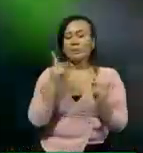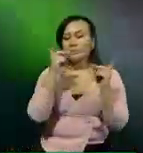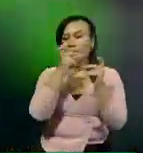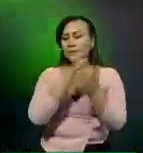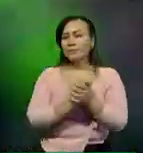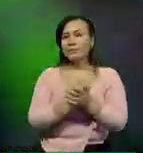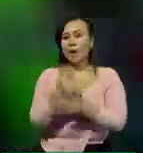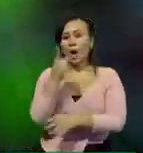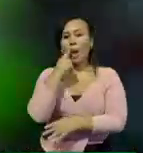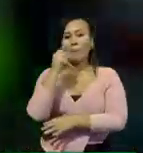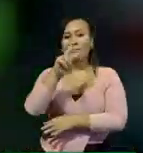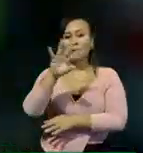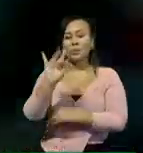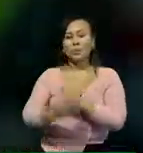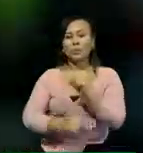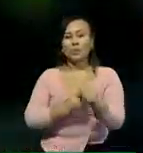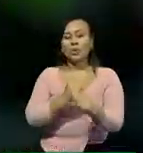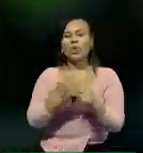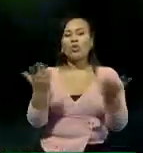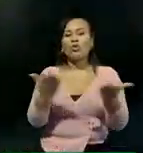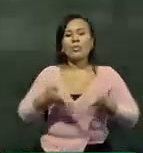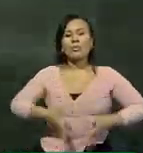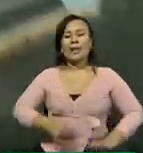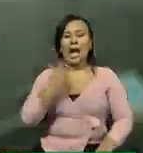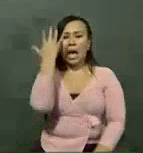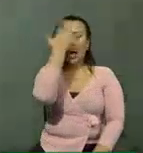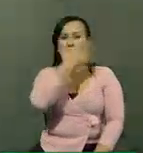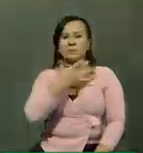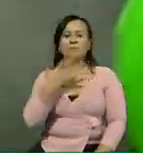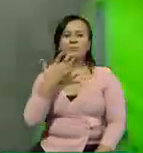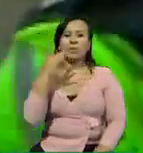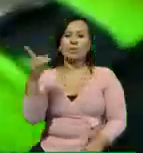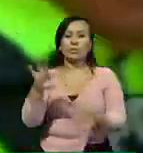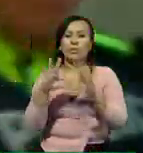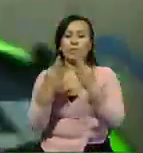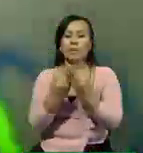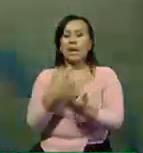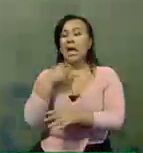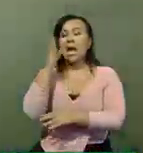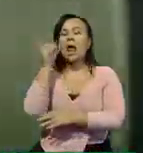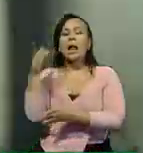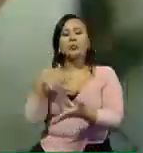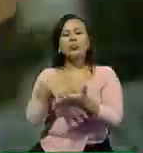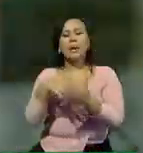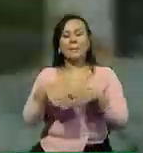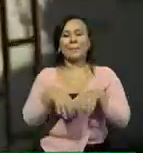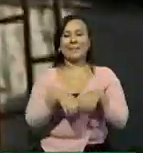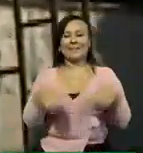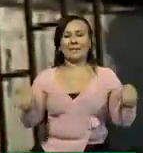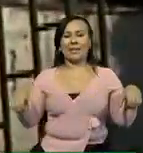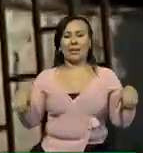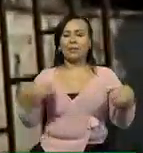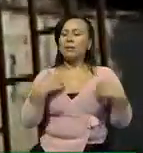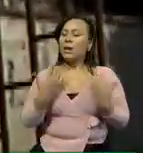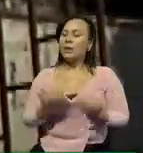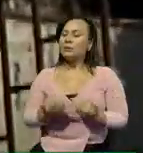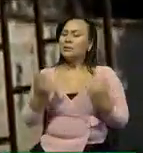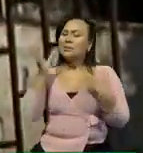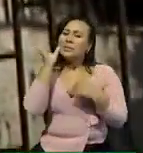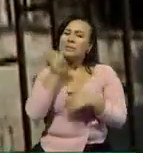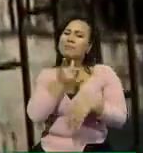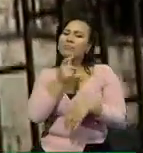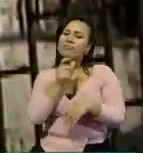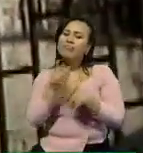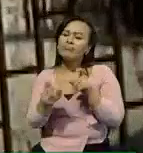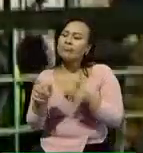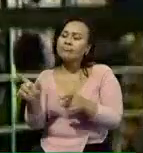de 28 años de edad, era oriundo de la provincia de Esmeraldas. Según los parientes, estaba terminando de estudiar el bachillerato, pero manos asesinas terminaron